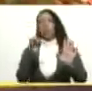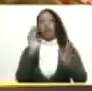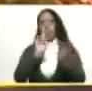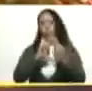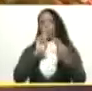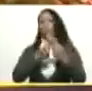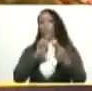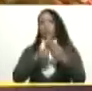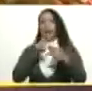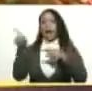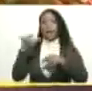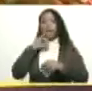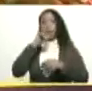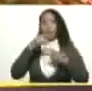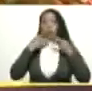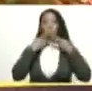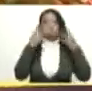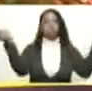esta información ha corrido.